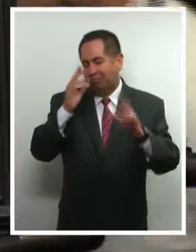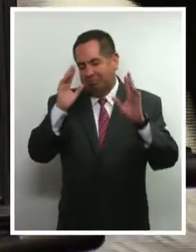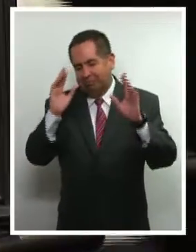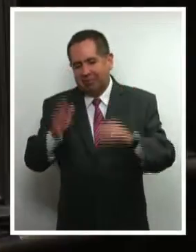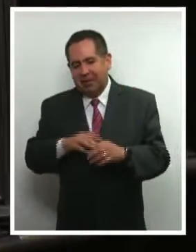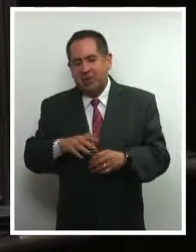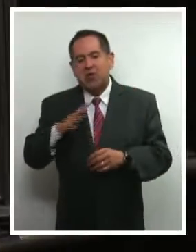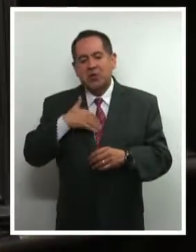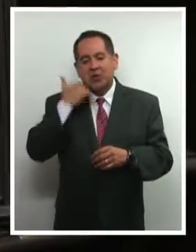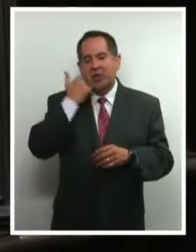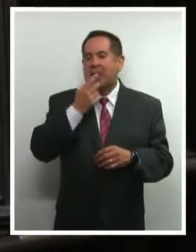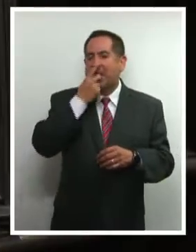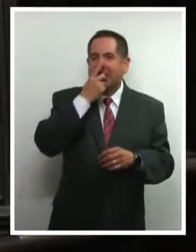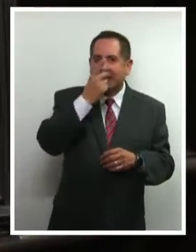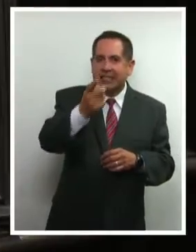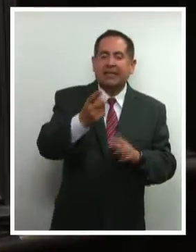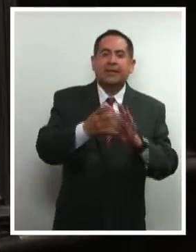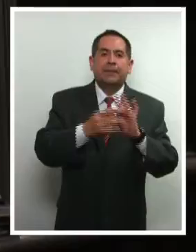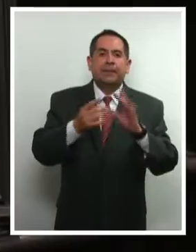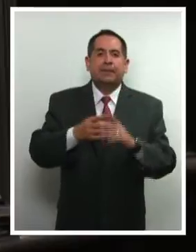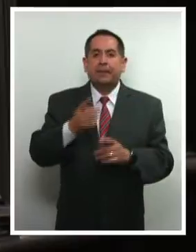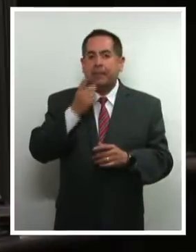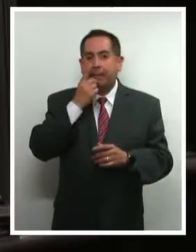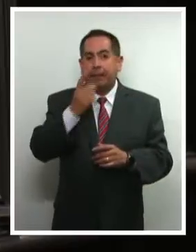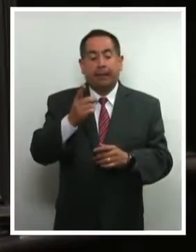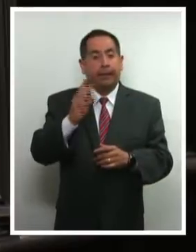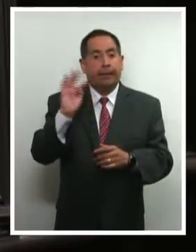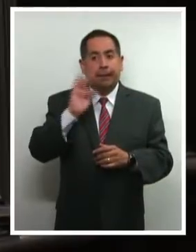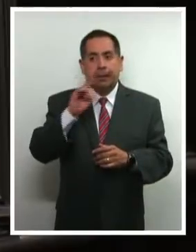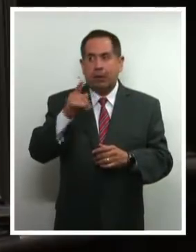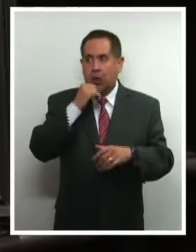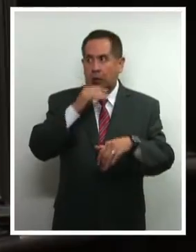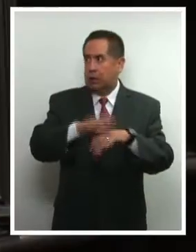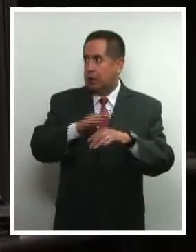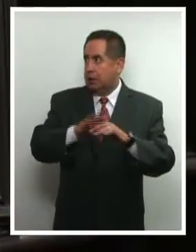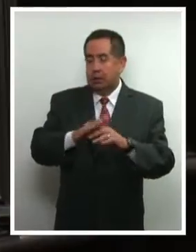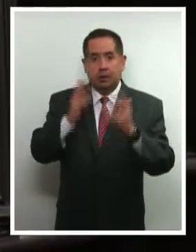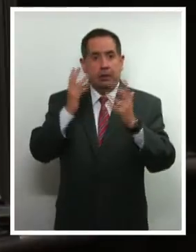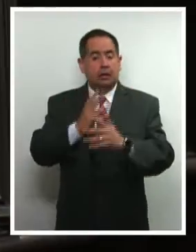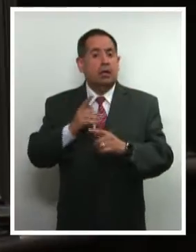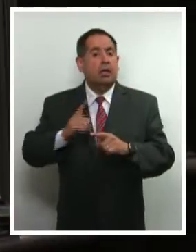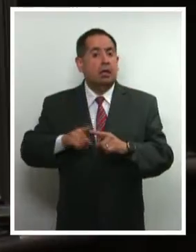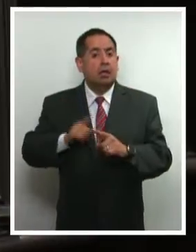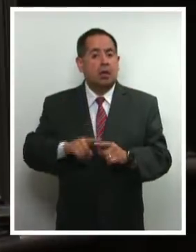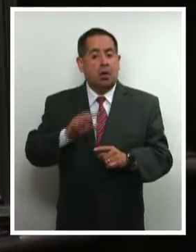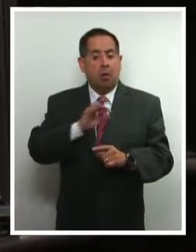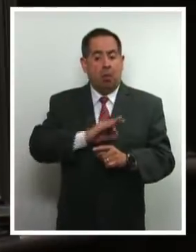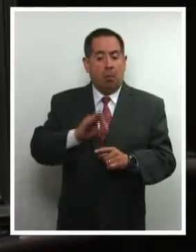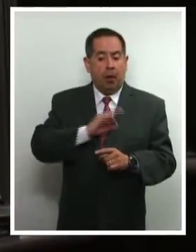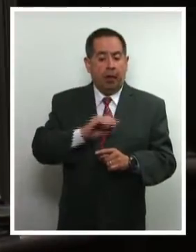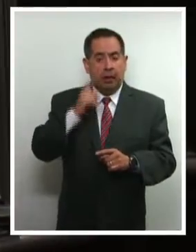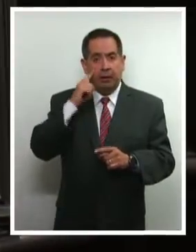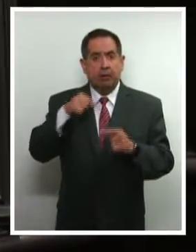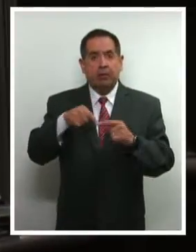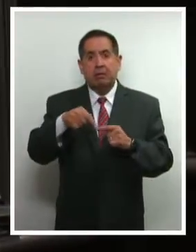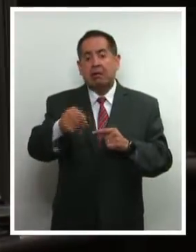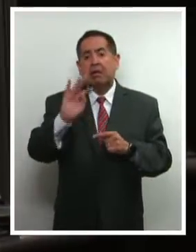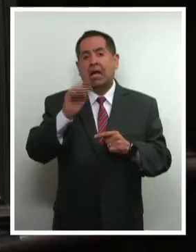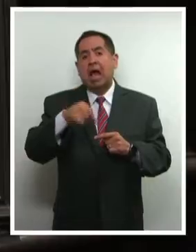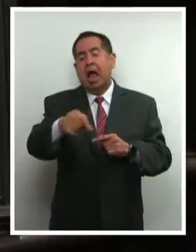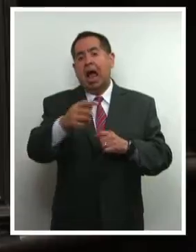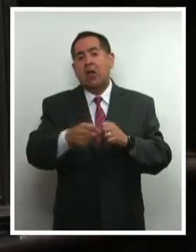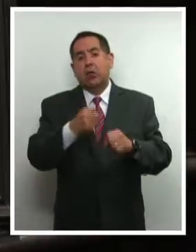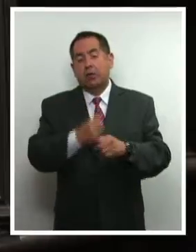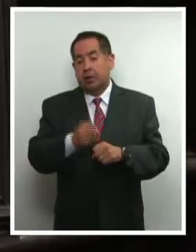lo quiero comentar, que es cuando les decía que los quería alarmar. Es que es posible que en los próximos años